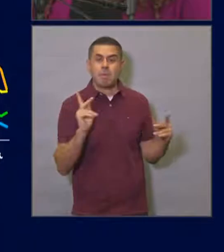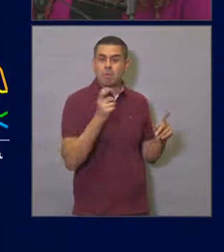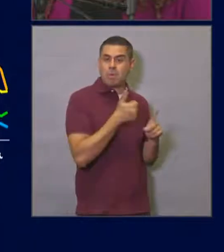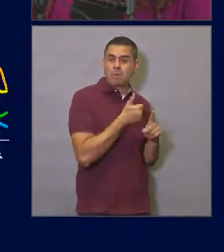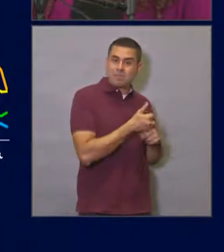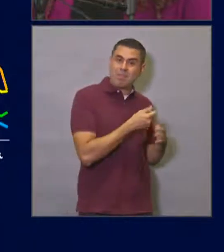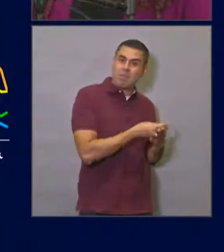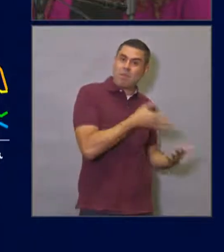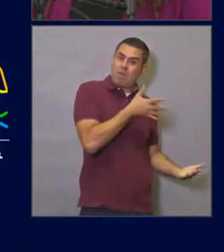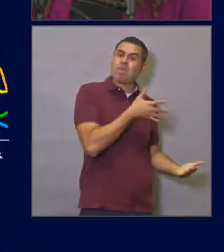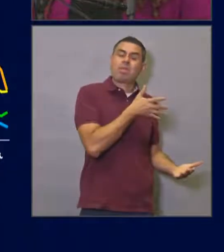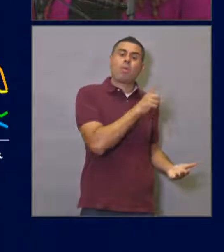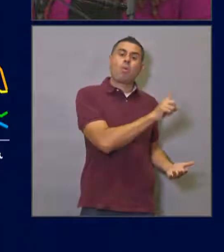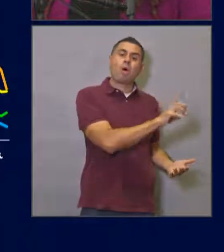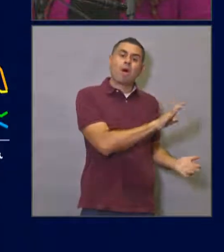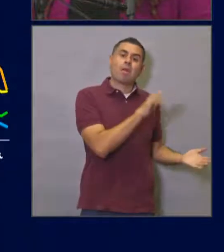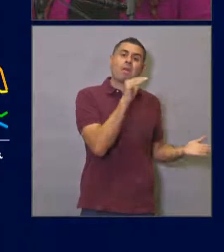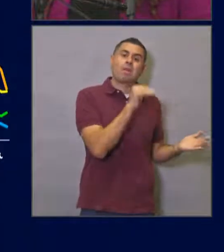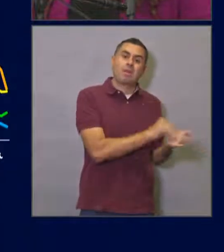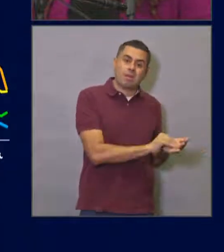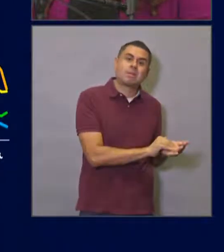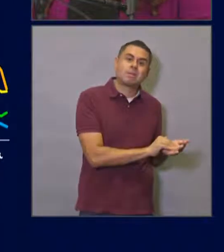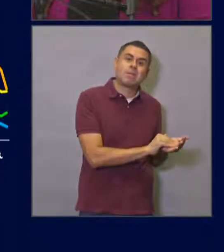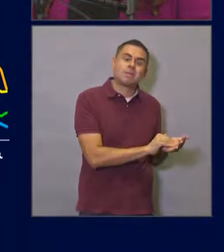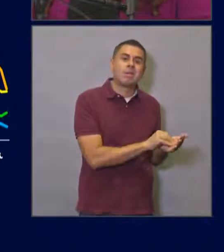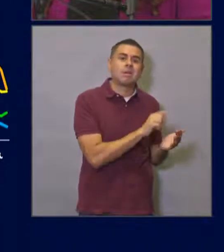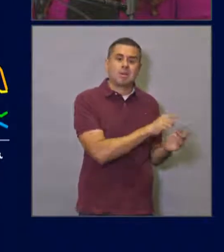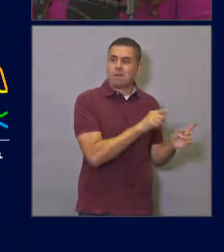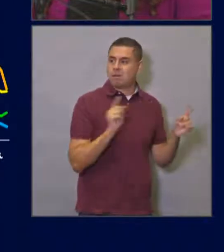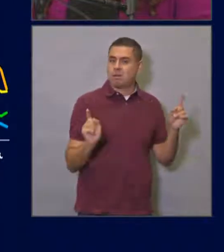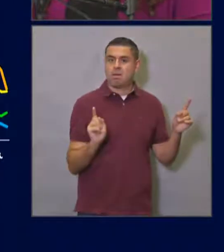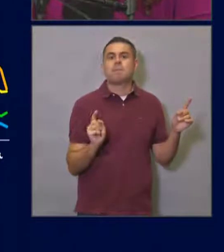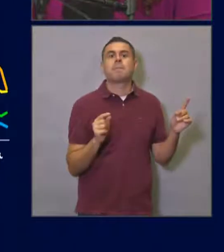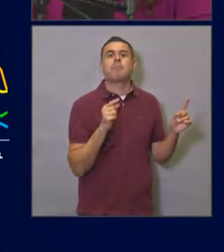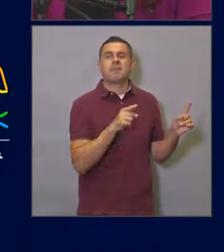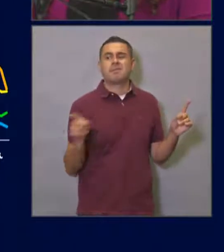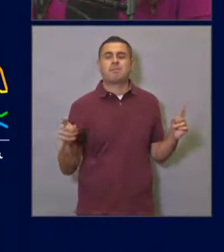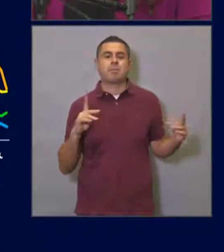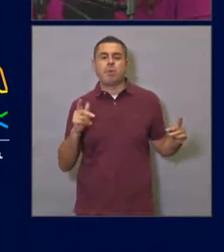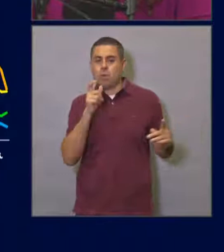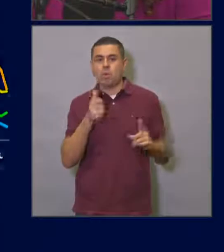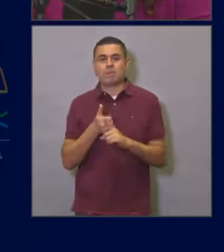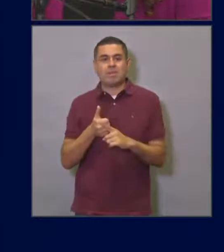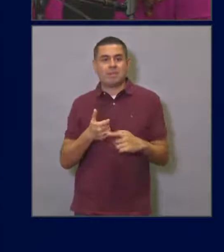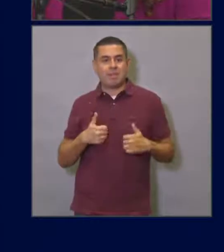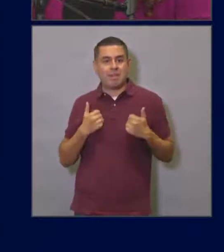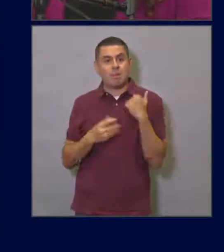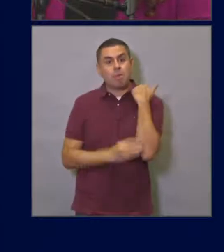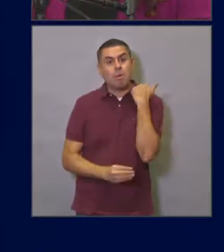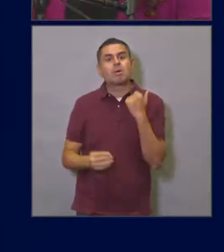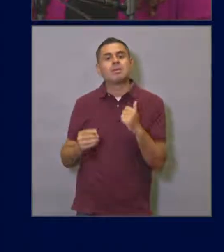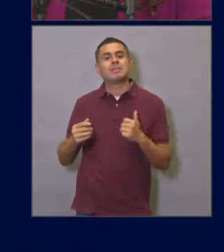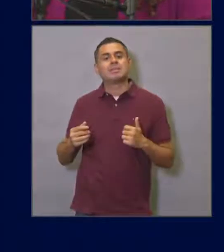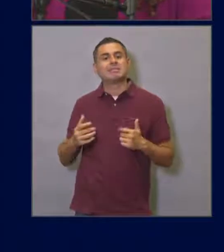viven en áreas de altos recursos. Next slide, please.